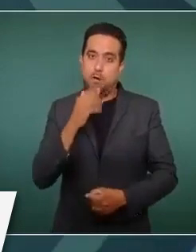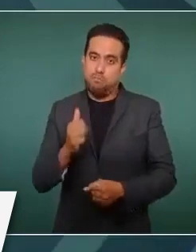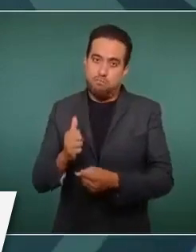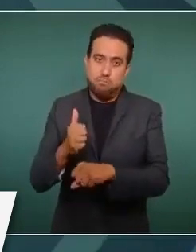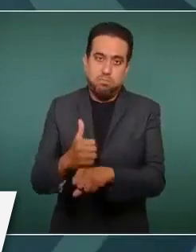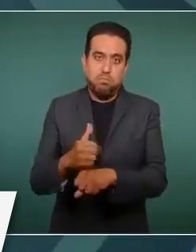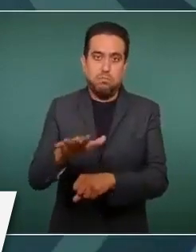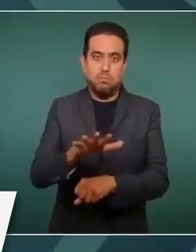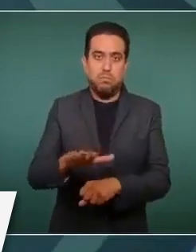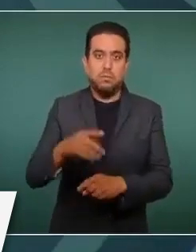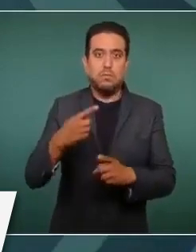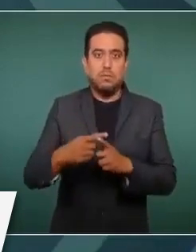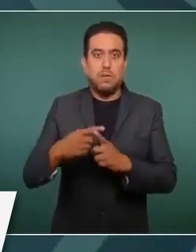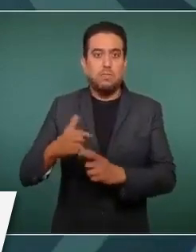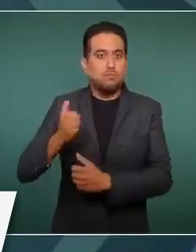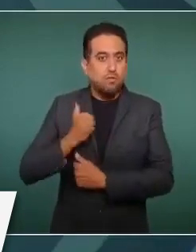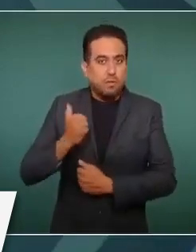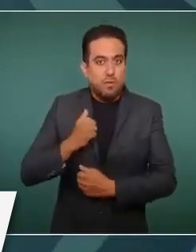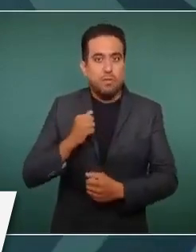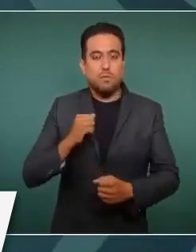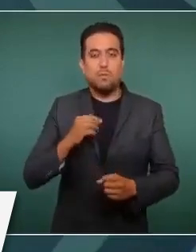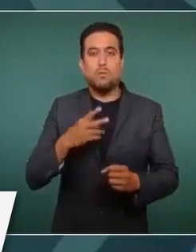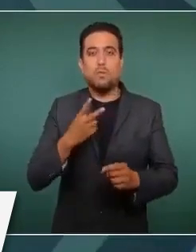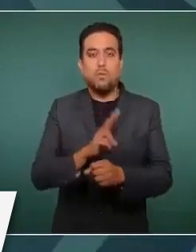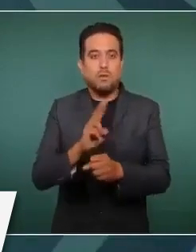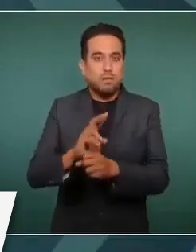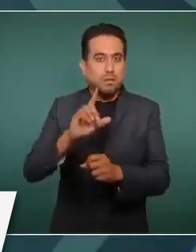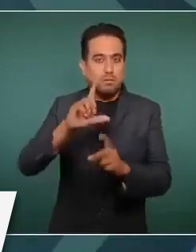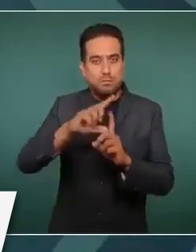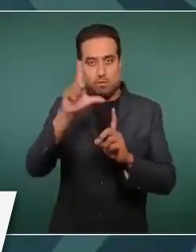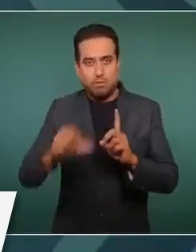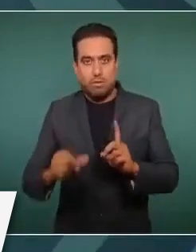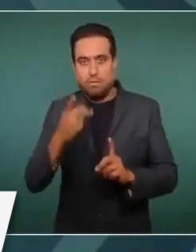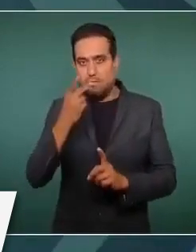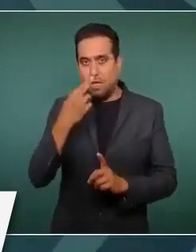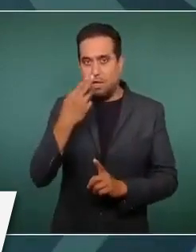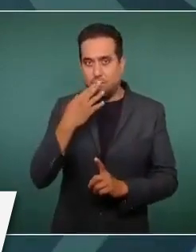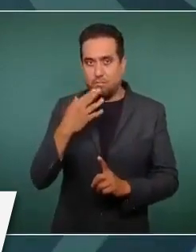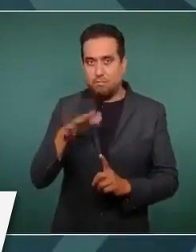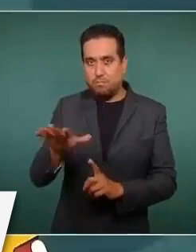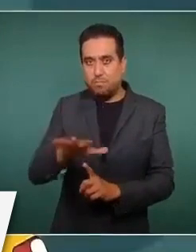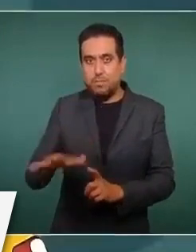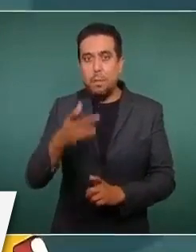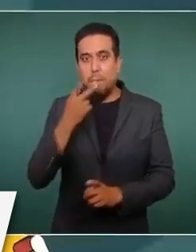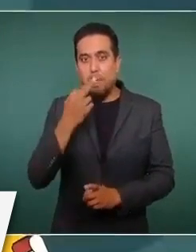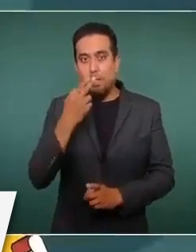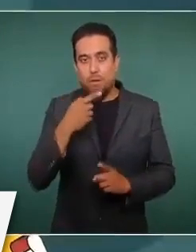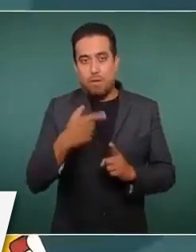eso va a seguirse analizando constantemente para poder dar cumplimiento a esa